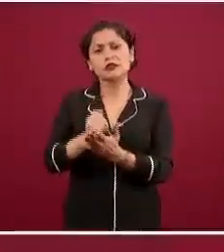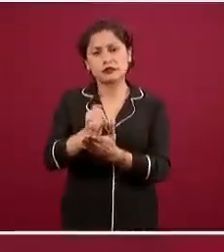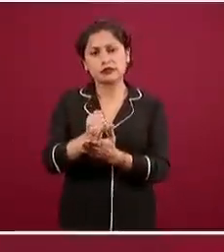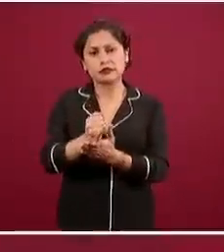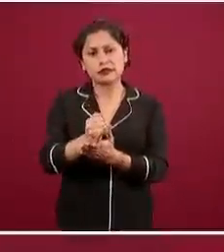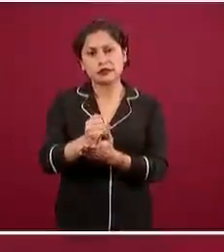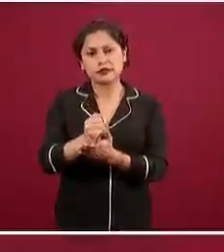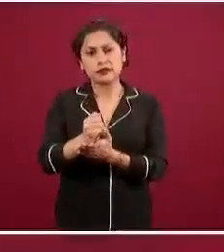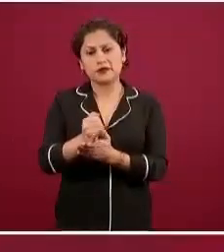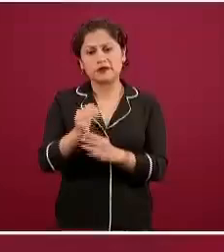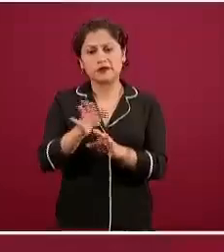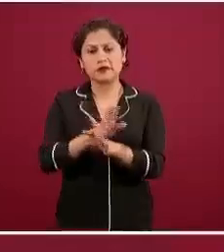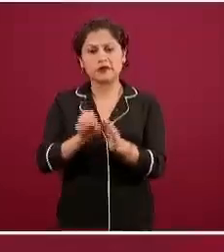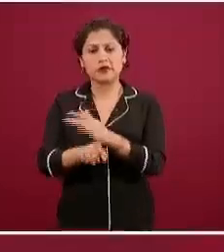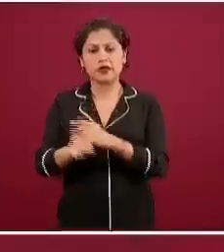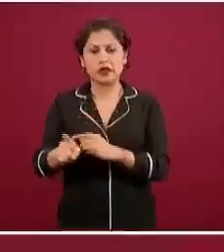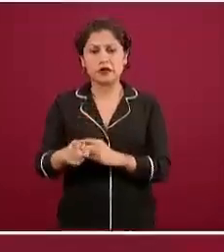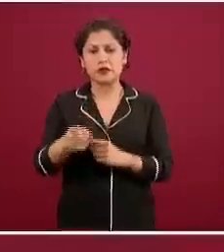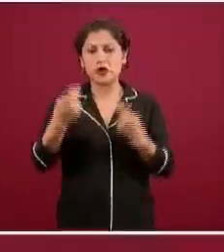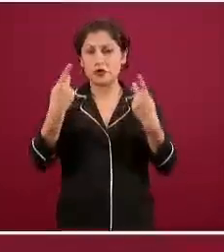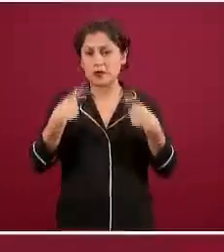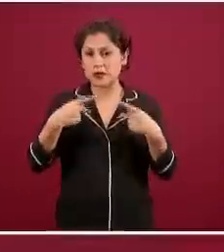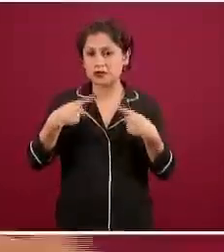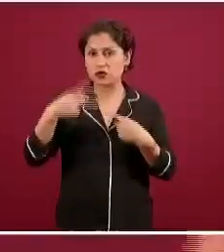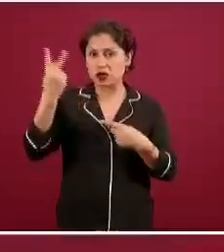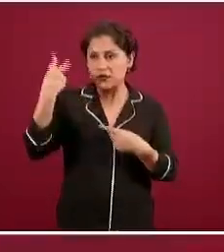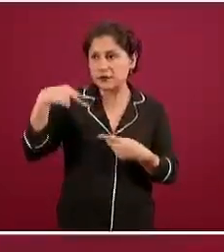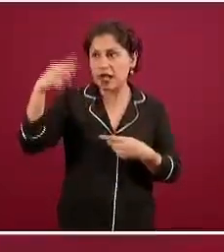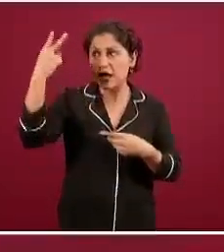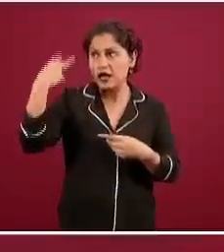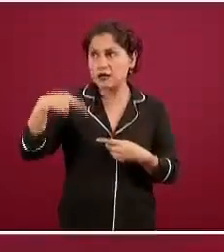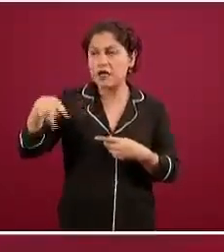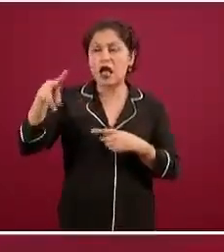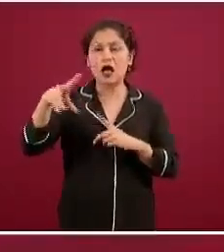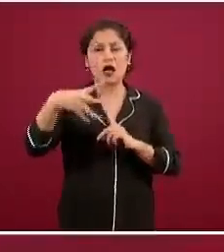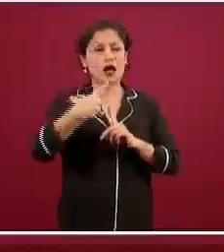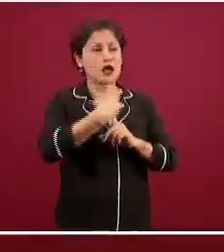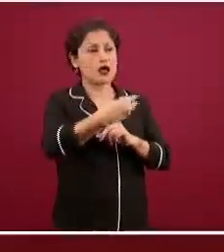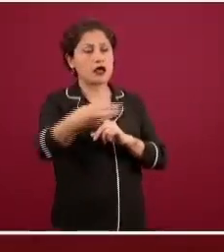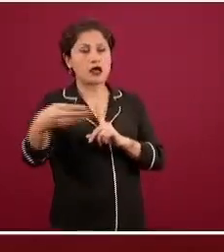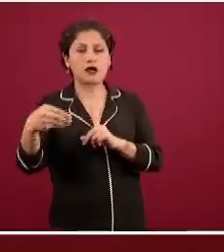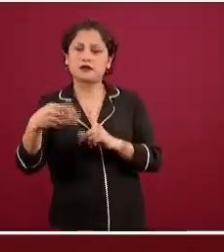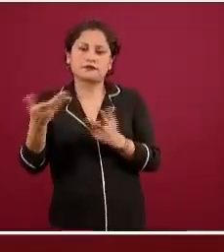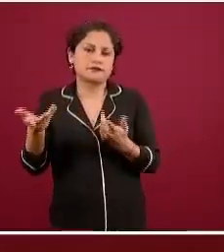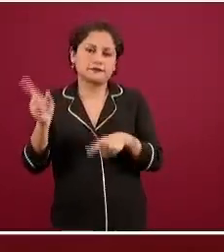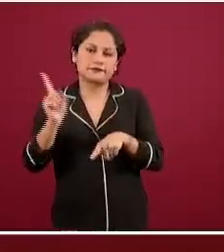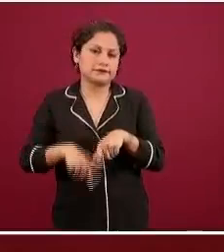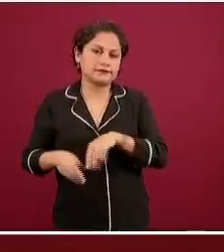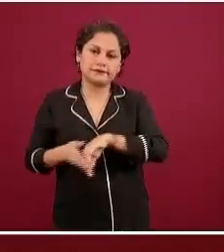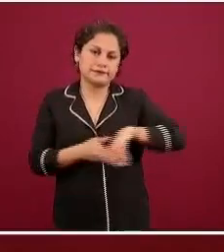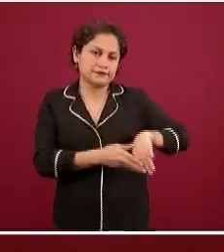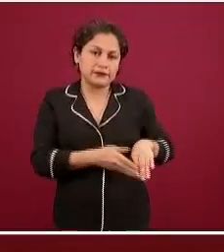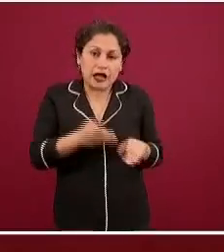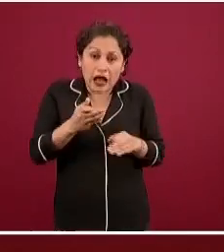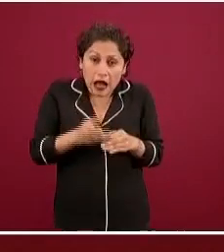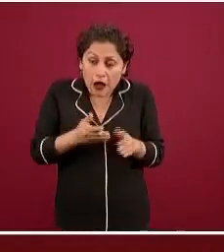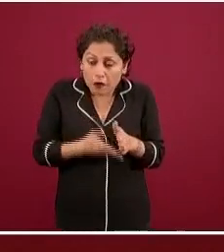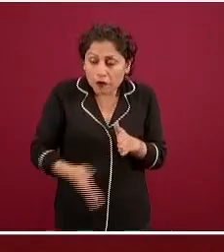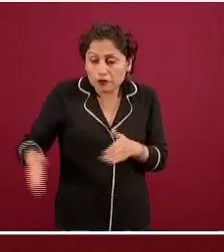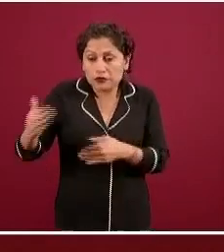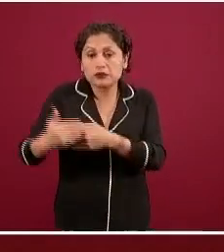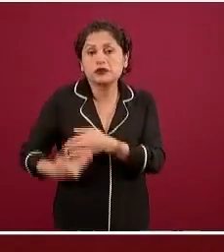del antecedente de viaje, porque en el escenario 2 y de aquí para adelante realmente ya no va a ser tan relevante este